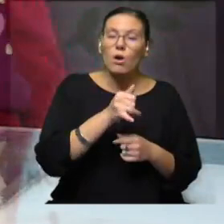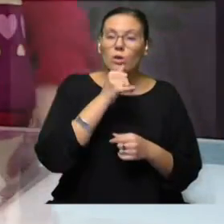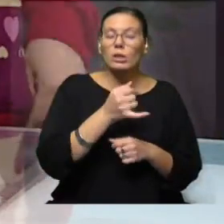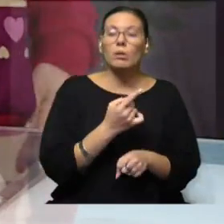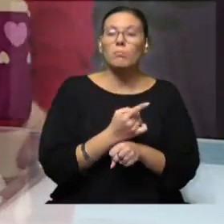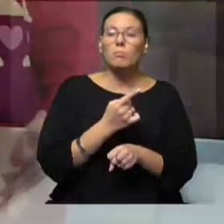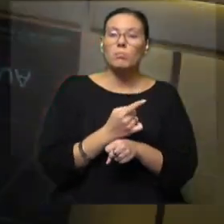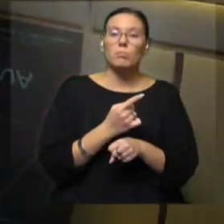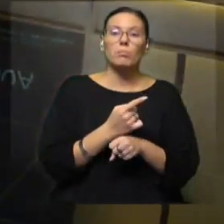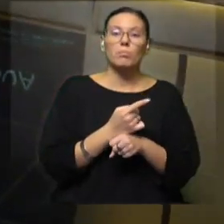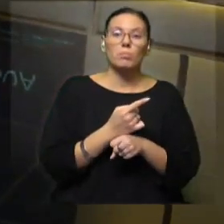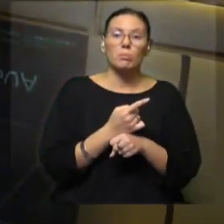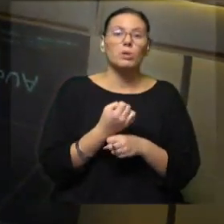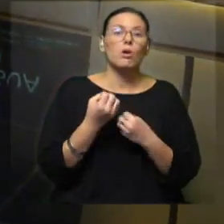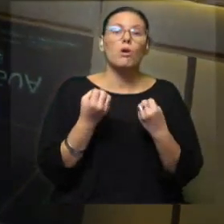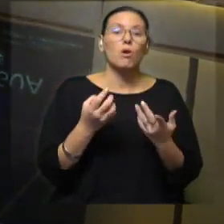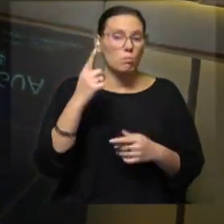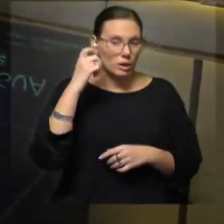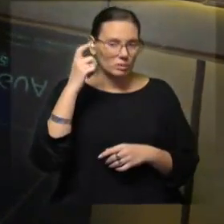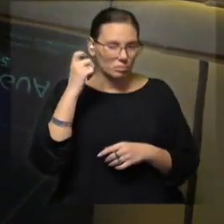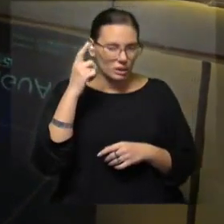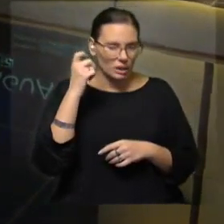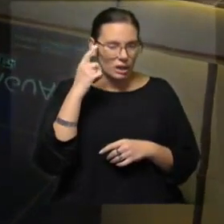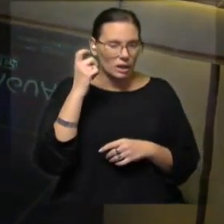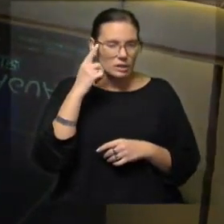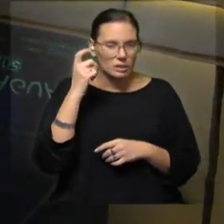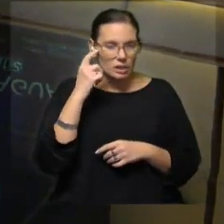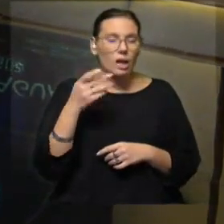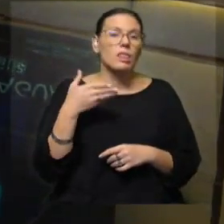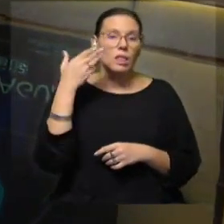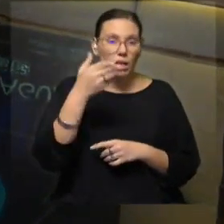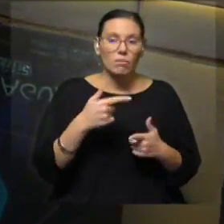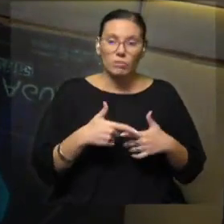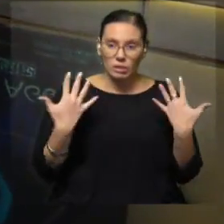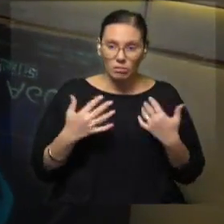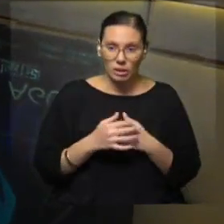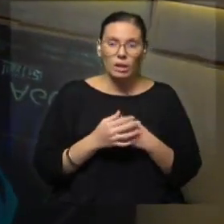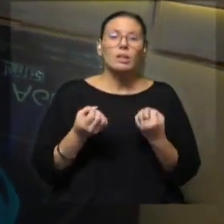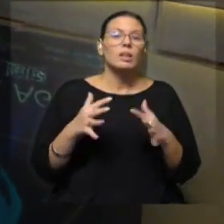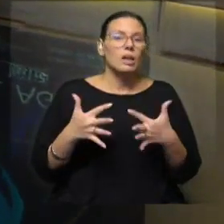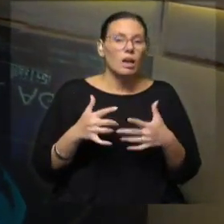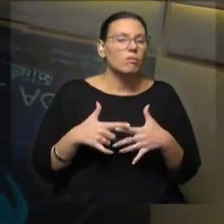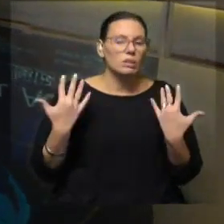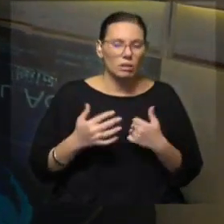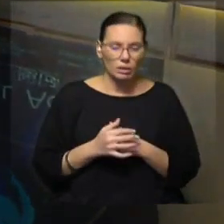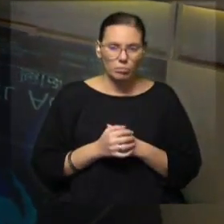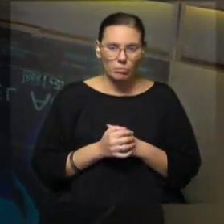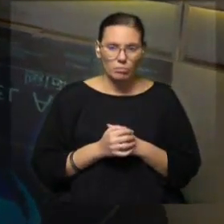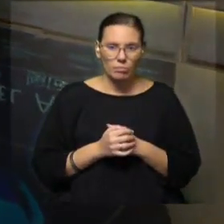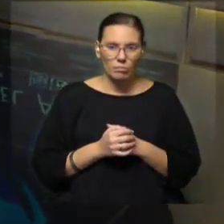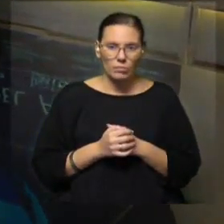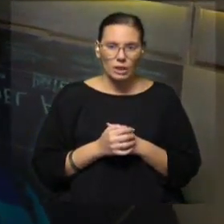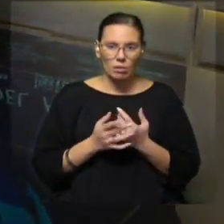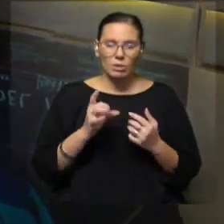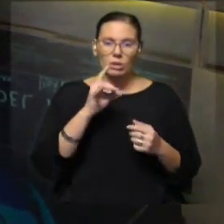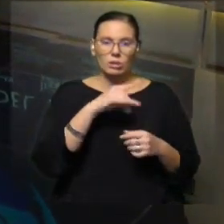primero cómo fue esta experiencia de ir a este festival y de qué trata el festival. Bueno,